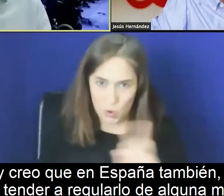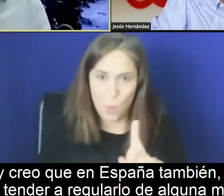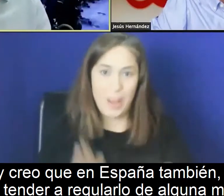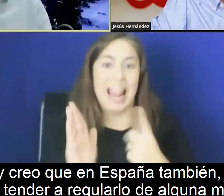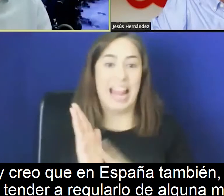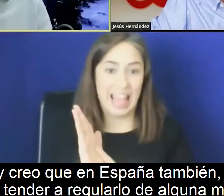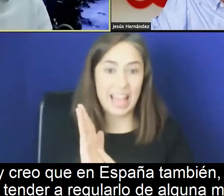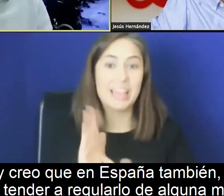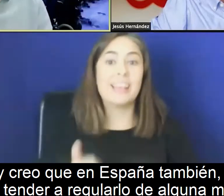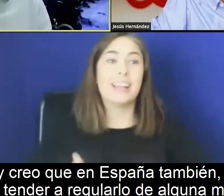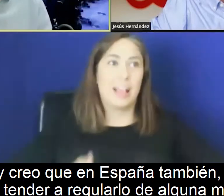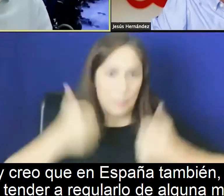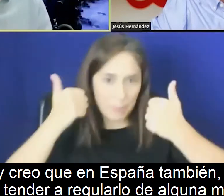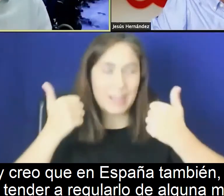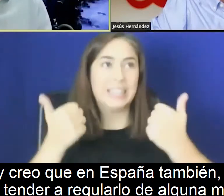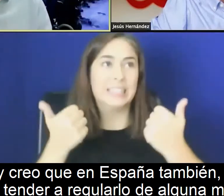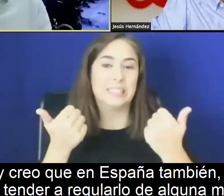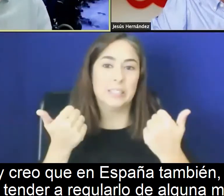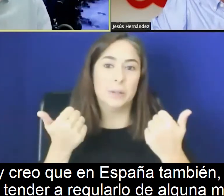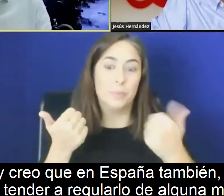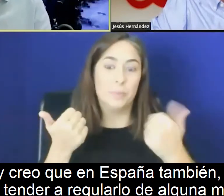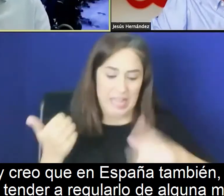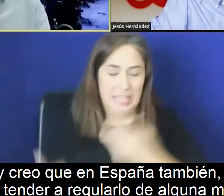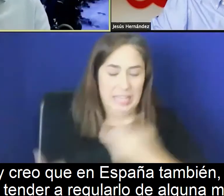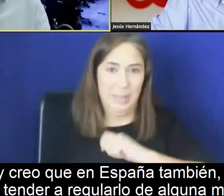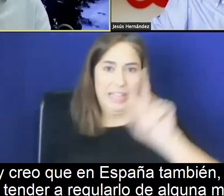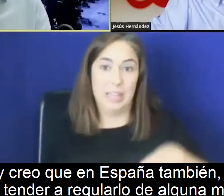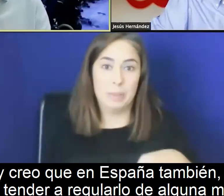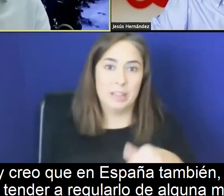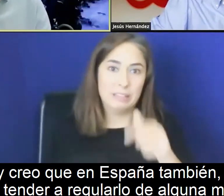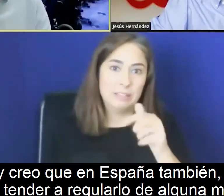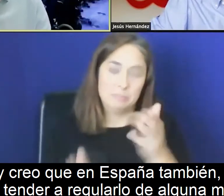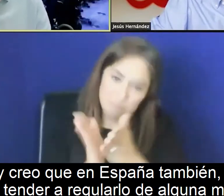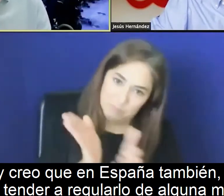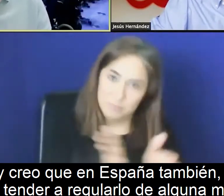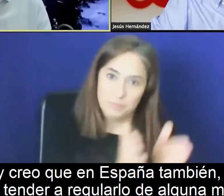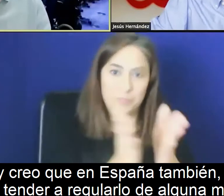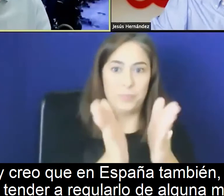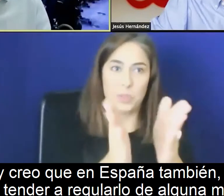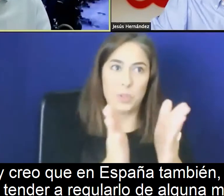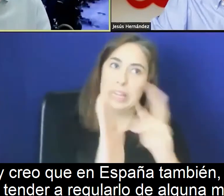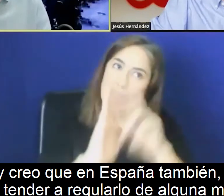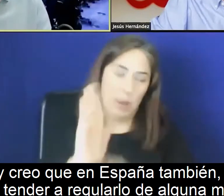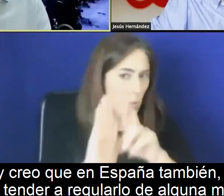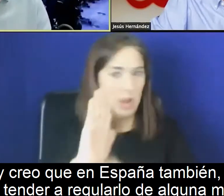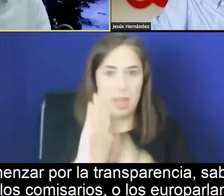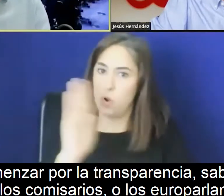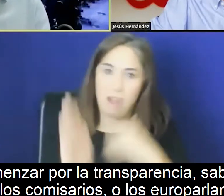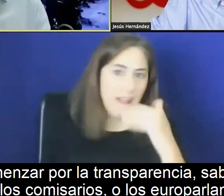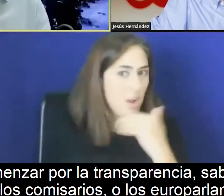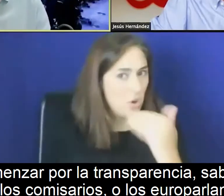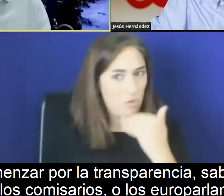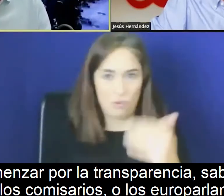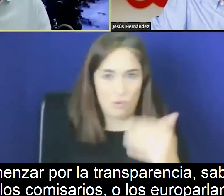creo que en España también, se va a tender a regularlo de alguna manera, al menos comenzar por